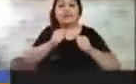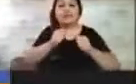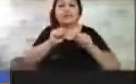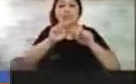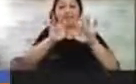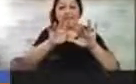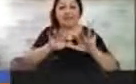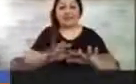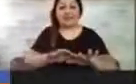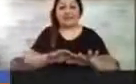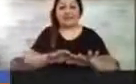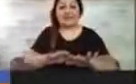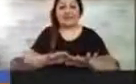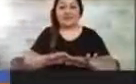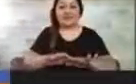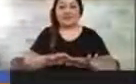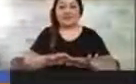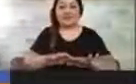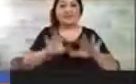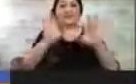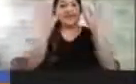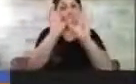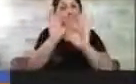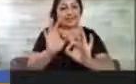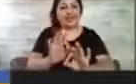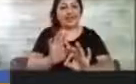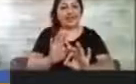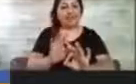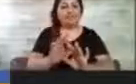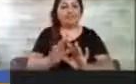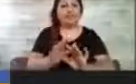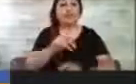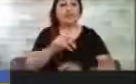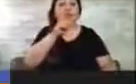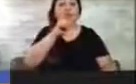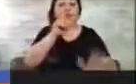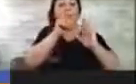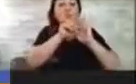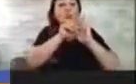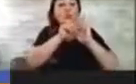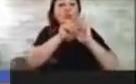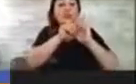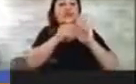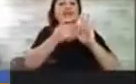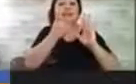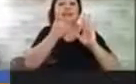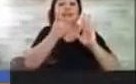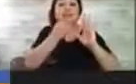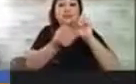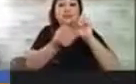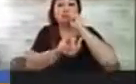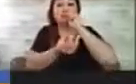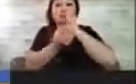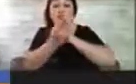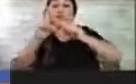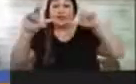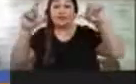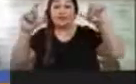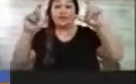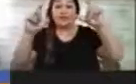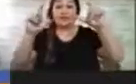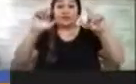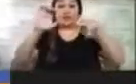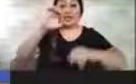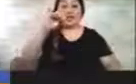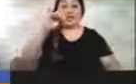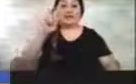la bajada, la descripción. En Twitter igual, cuando subes la foto, arriba a la derecha pone editar o abajo agregar